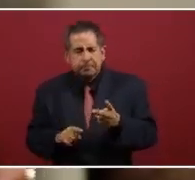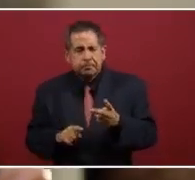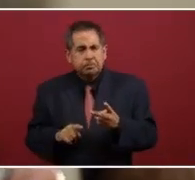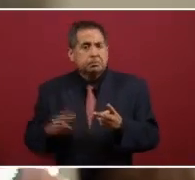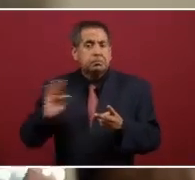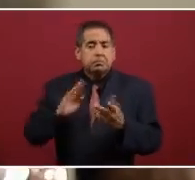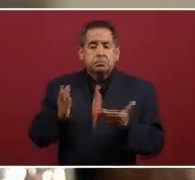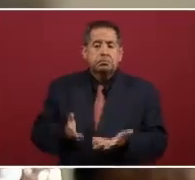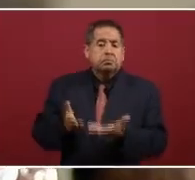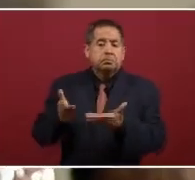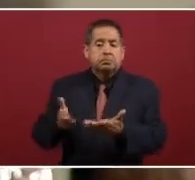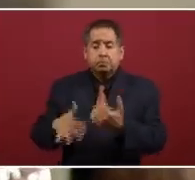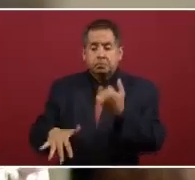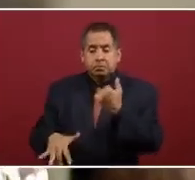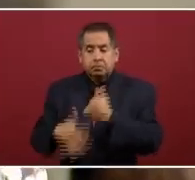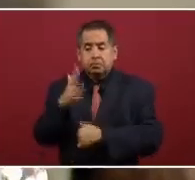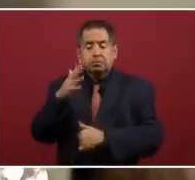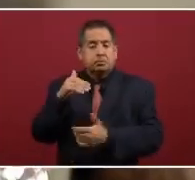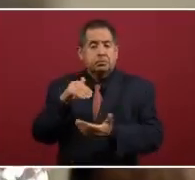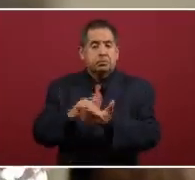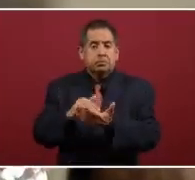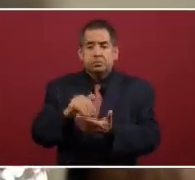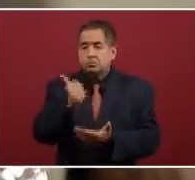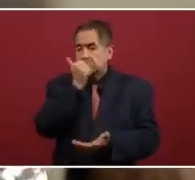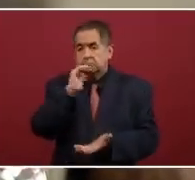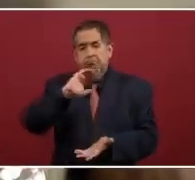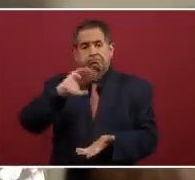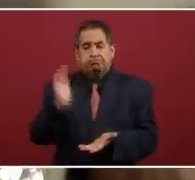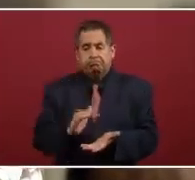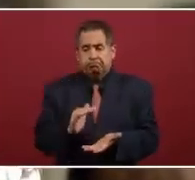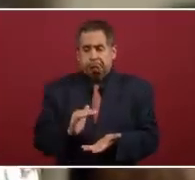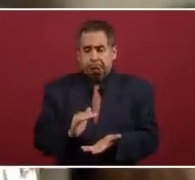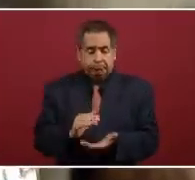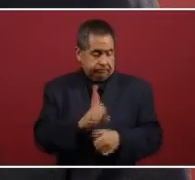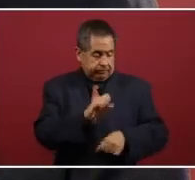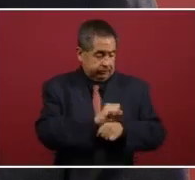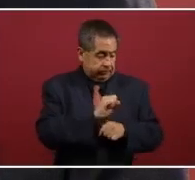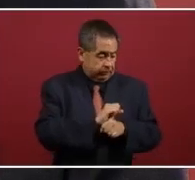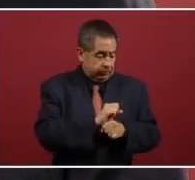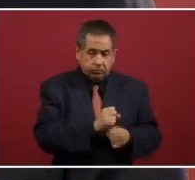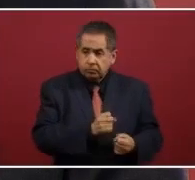ofrecer 15,000 espacios menos para los muchachos que van saliendo de la secundaria.